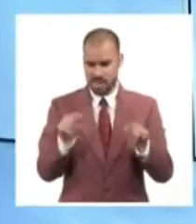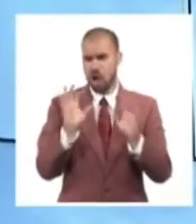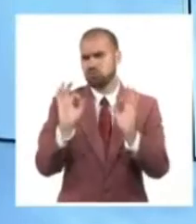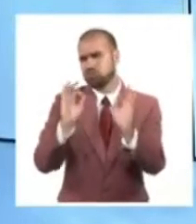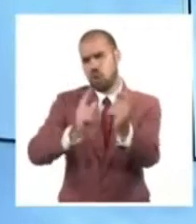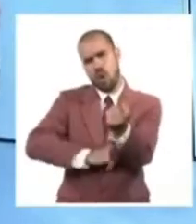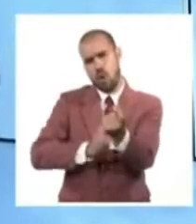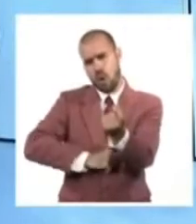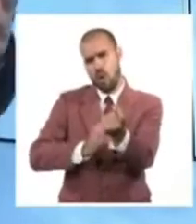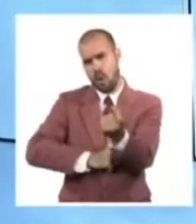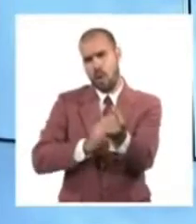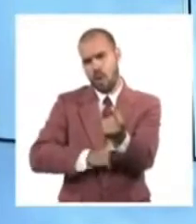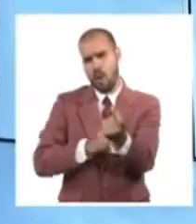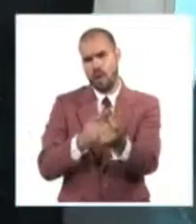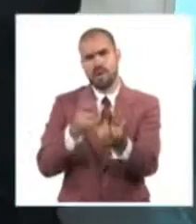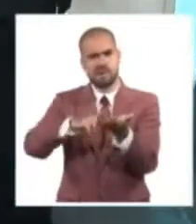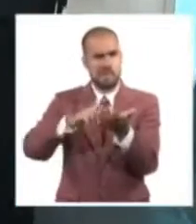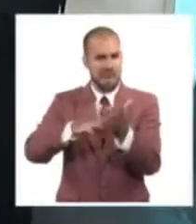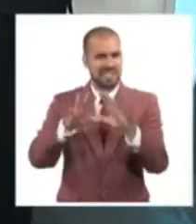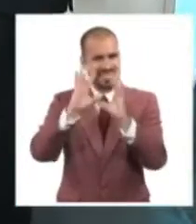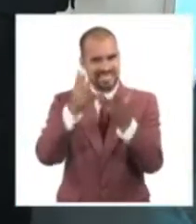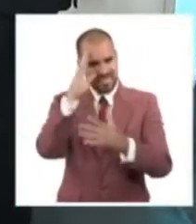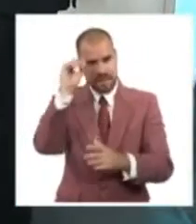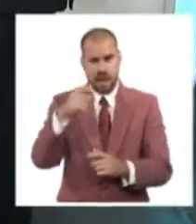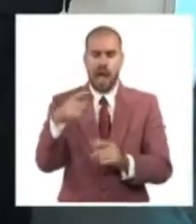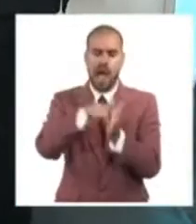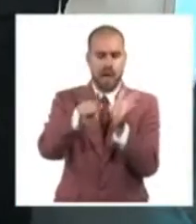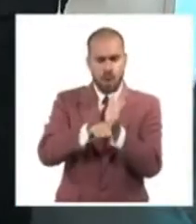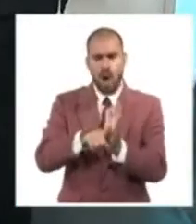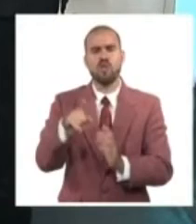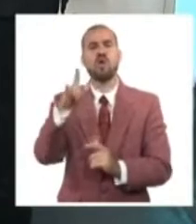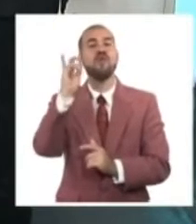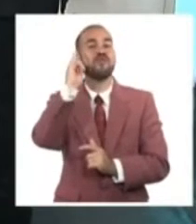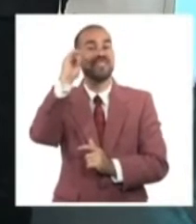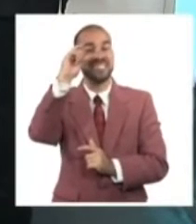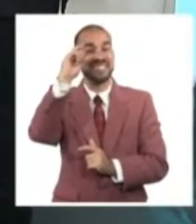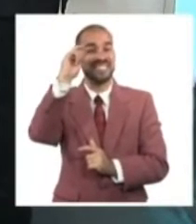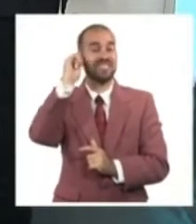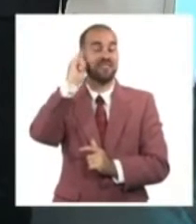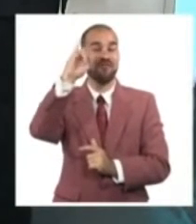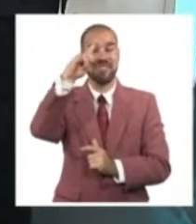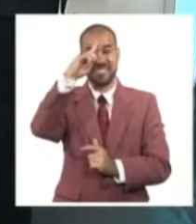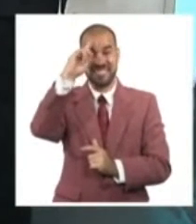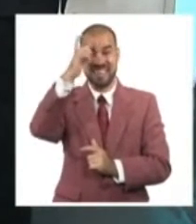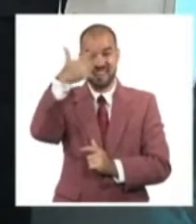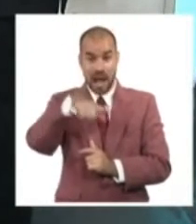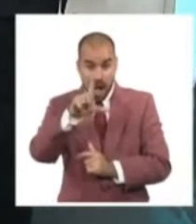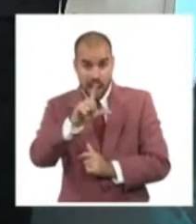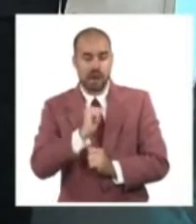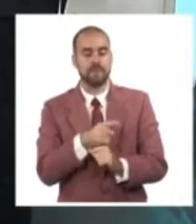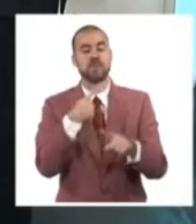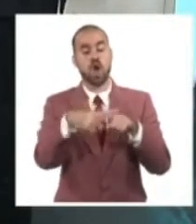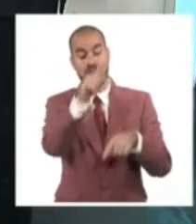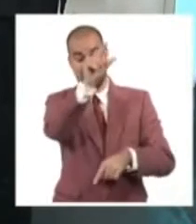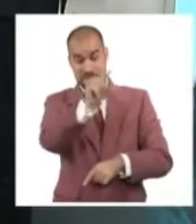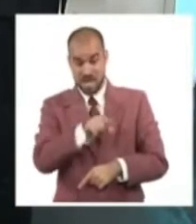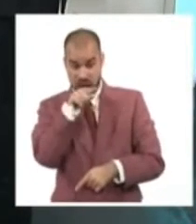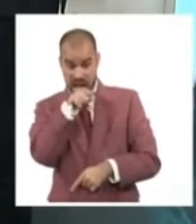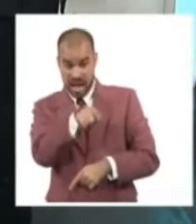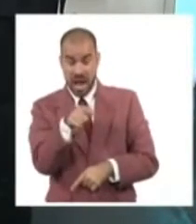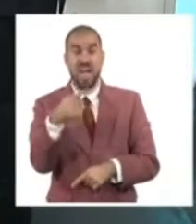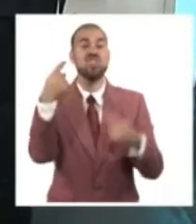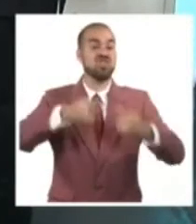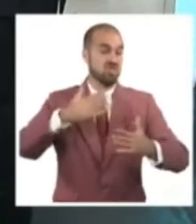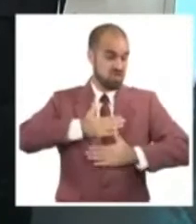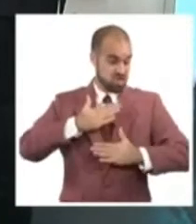habitualmente identificadas como el representante de las partes, abogados y fiscal, sino donde hay una víctima hoy muy activa que tiene derechos reconocidos y que